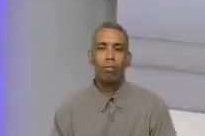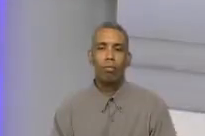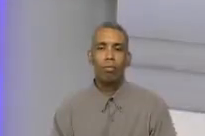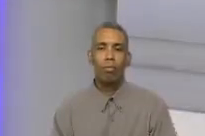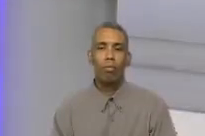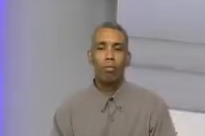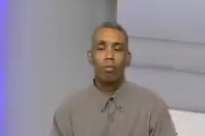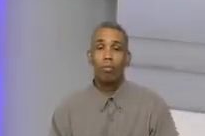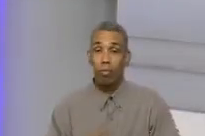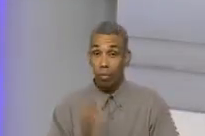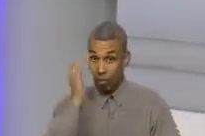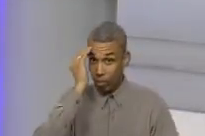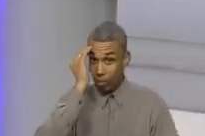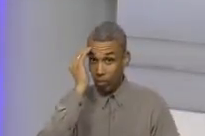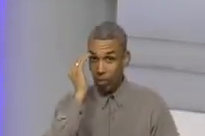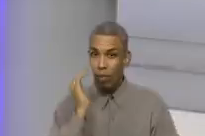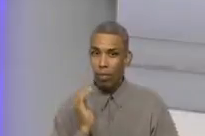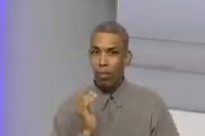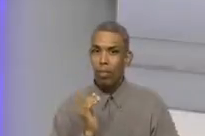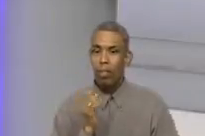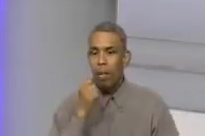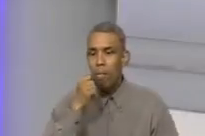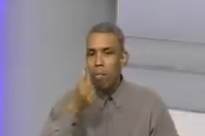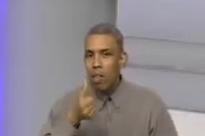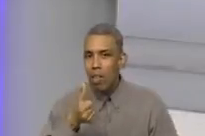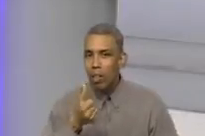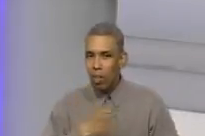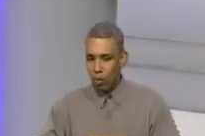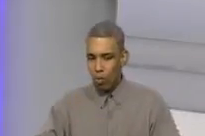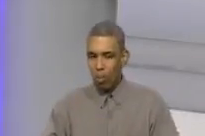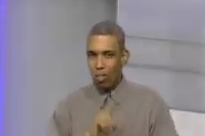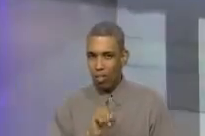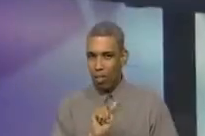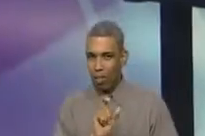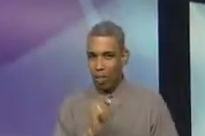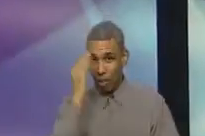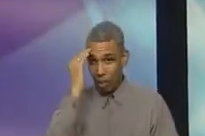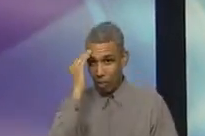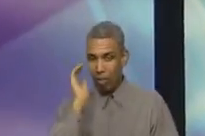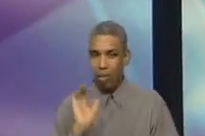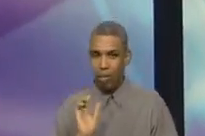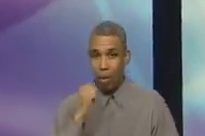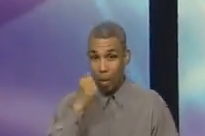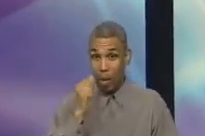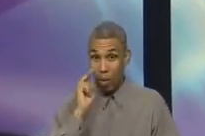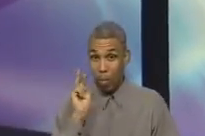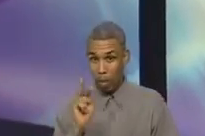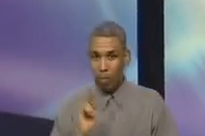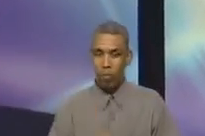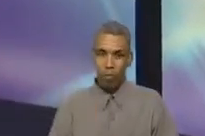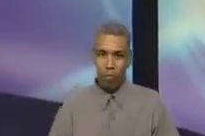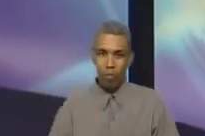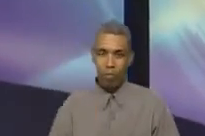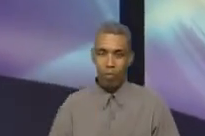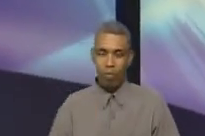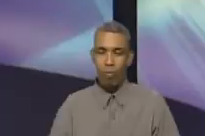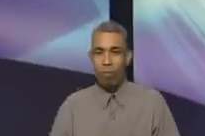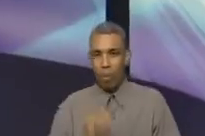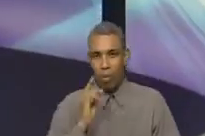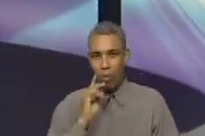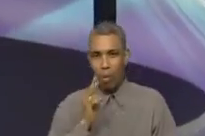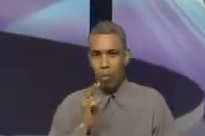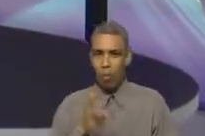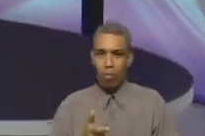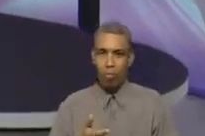No olviden nuestra cita este fin de semana en Enlace Noticias, 6:30 de la tarde. Por supuesto, la invitación es para todos, para que sigan